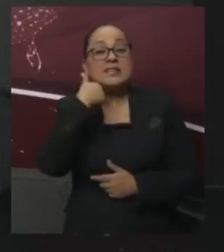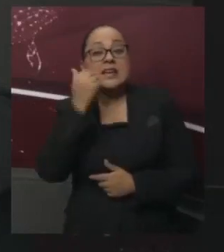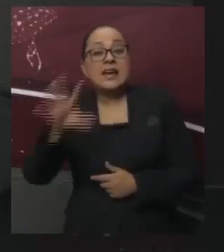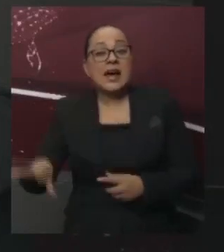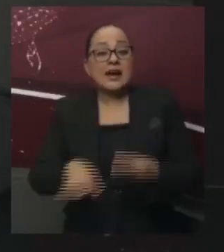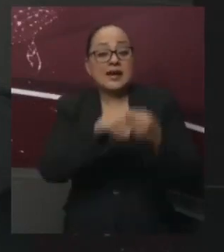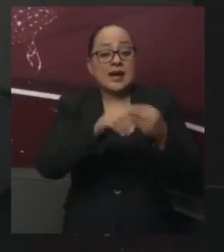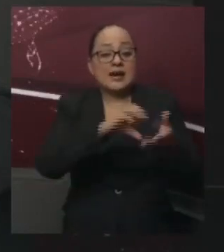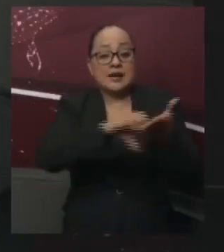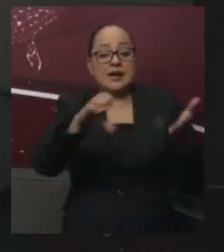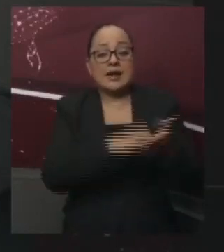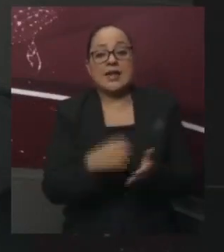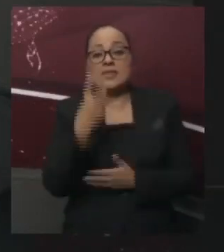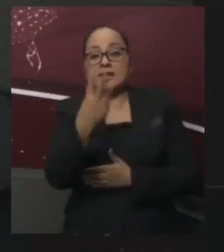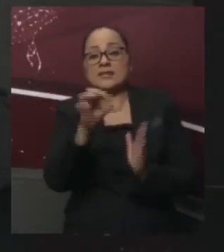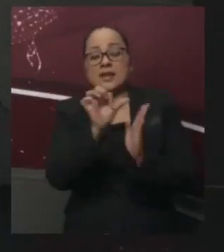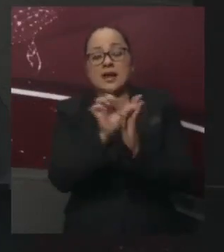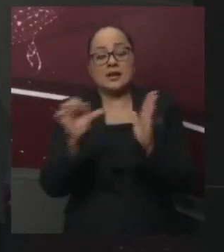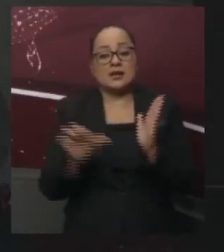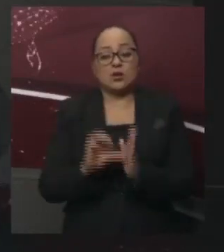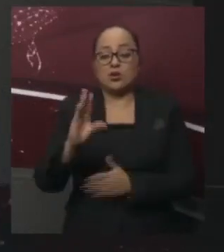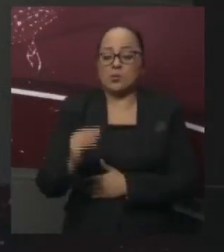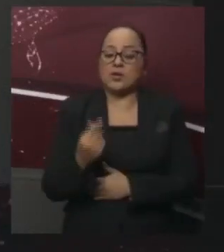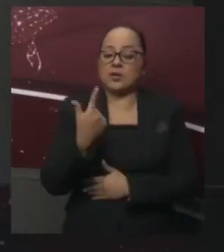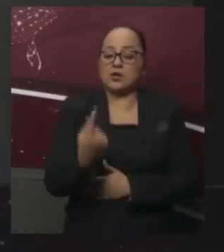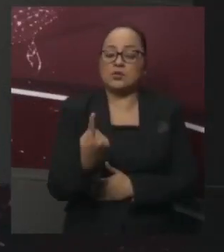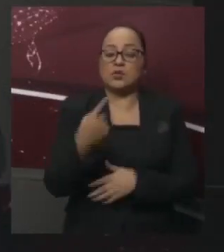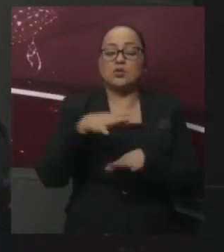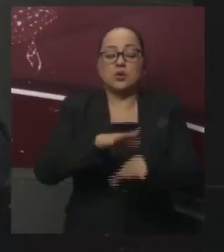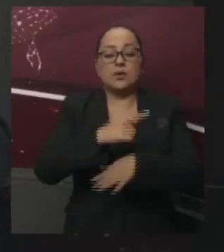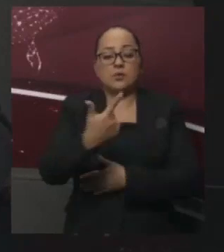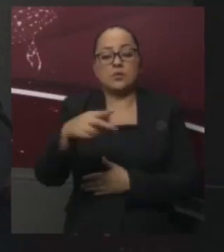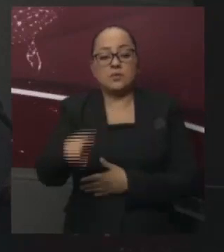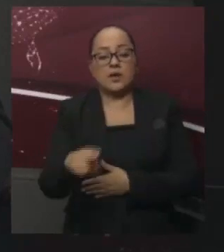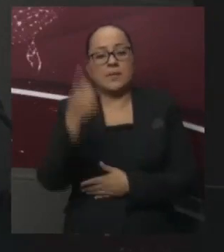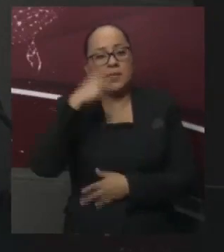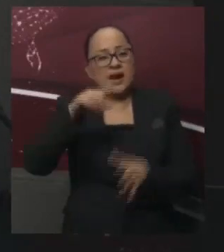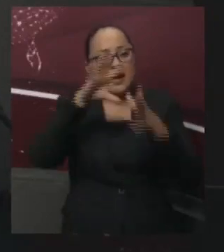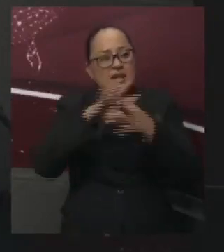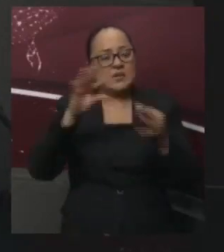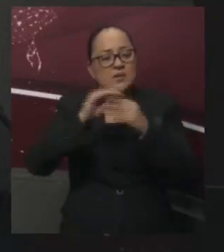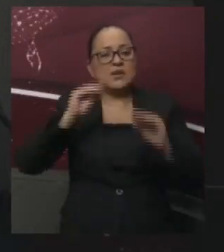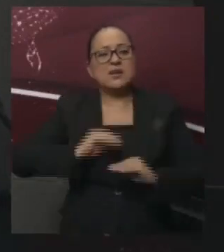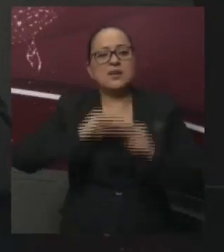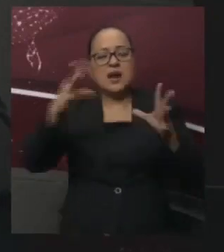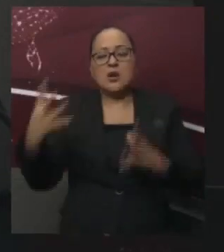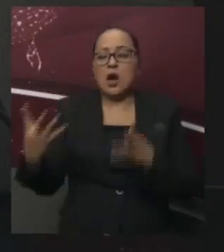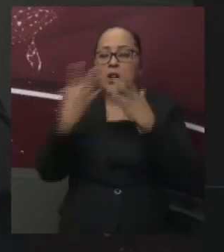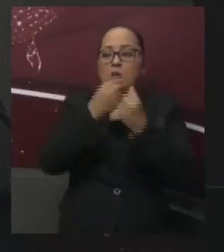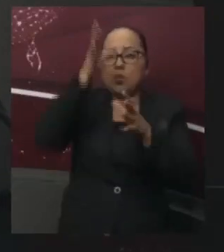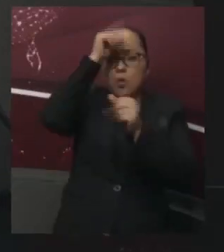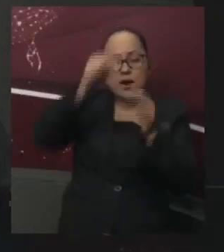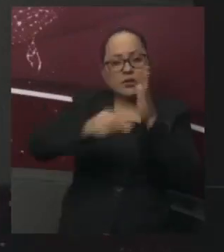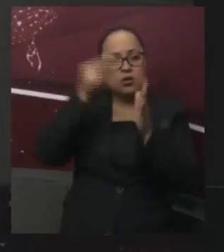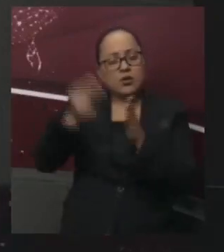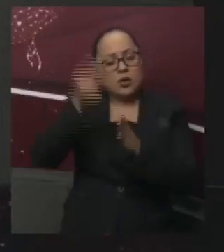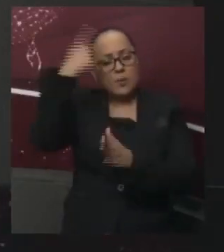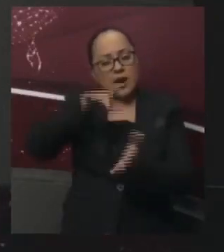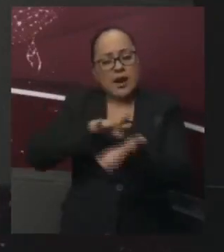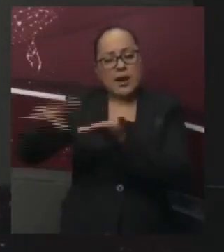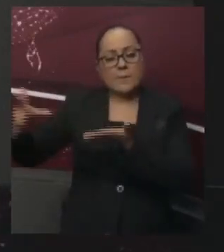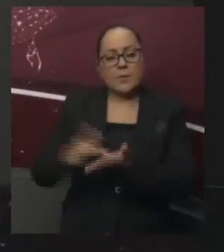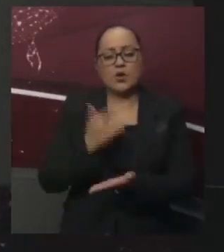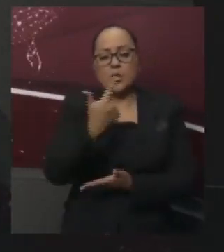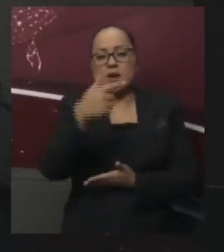al artículo 91 de la ley de la Guardia Nacional para definir bien los convenios de colaboración en materia de seguridad pública de la